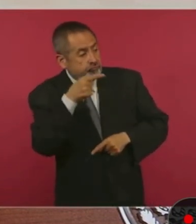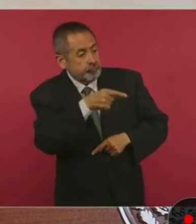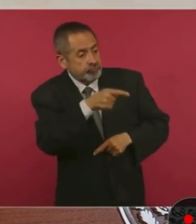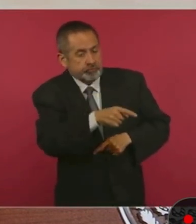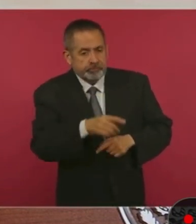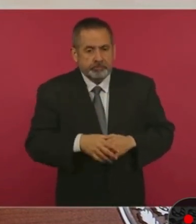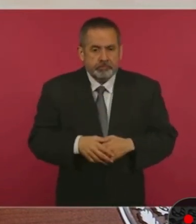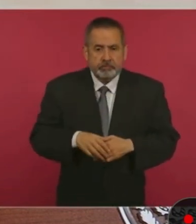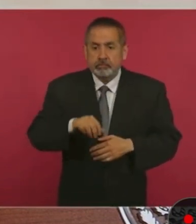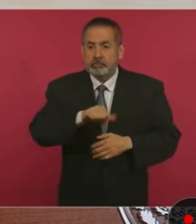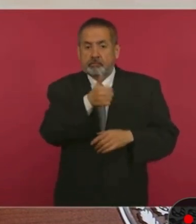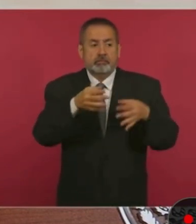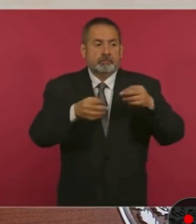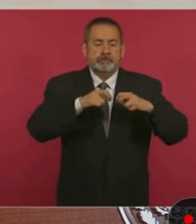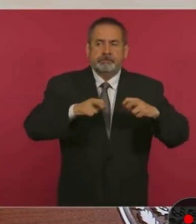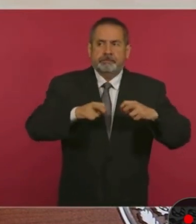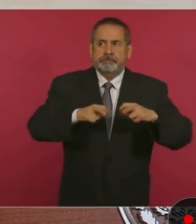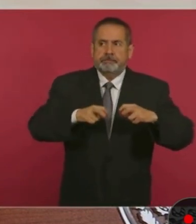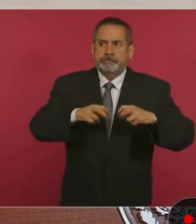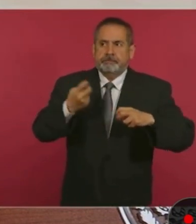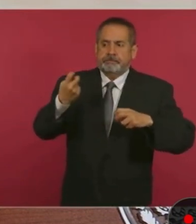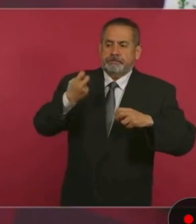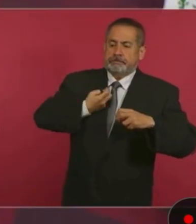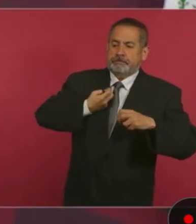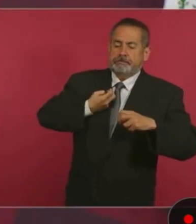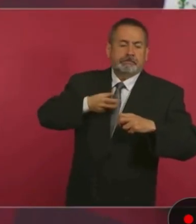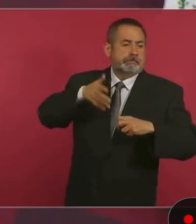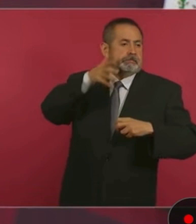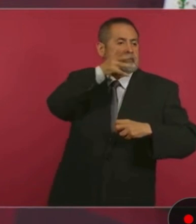otros ministros dijeron no,